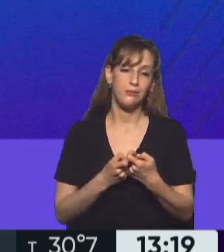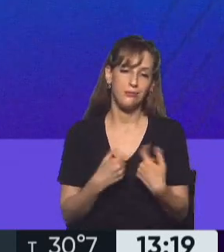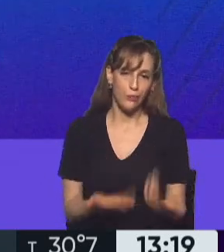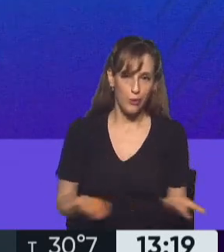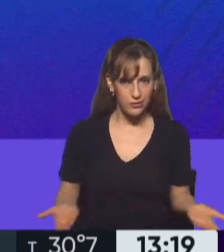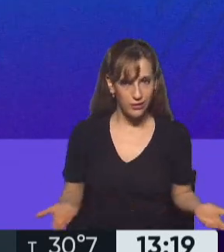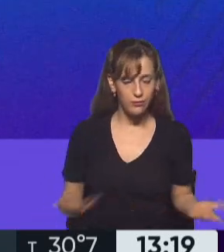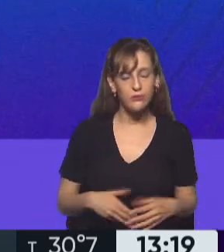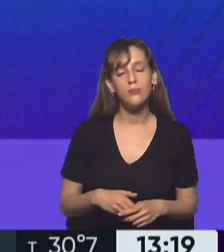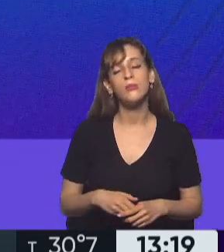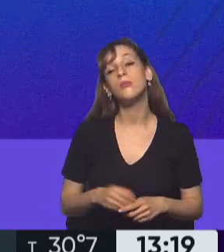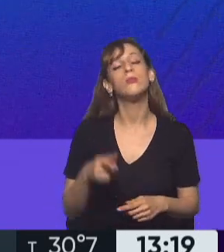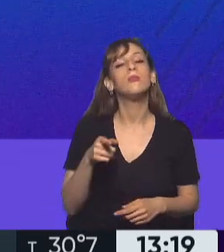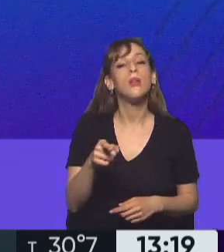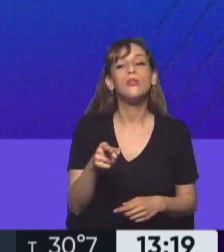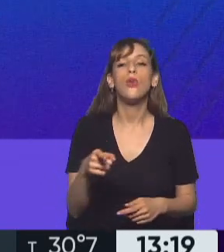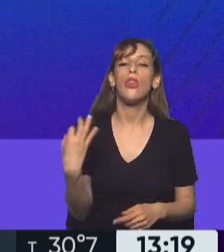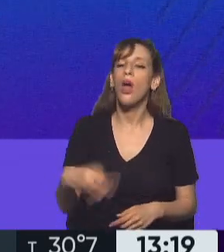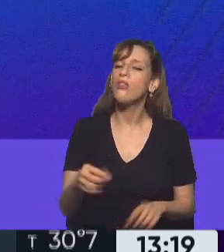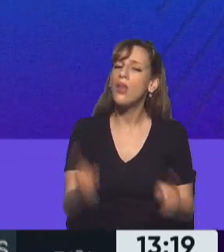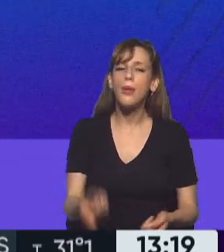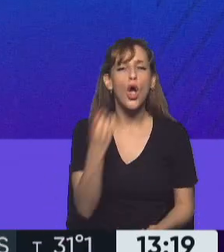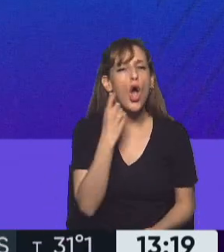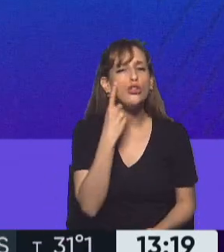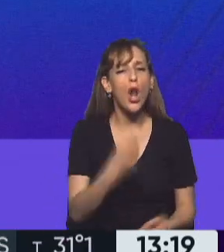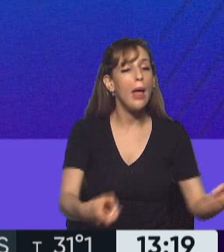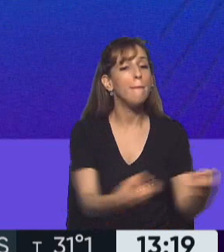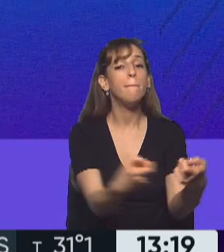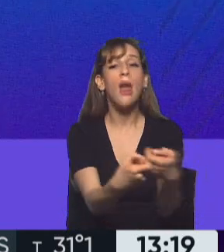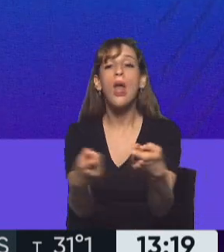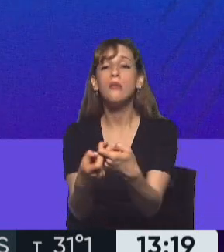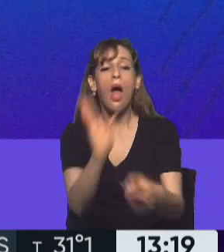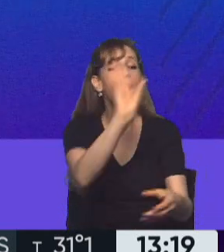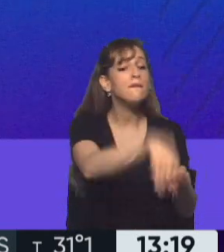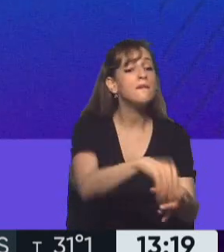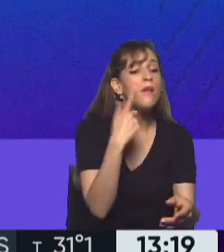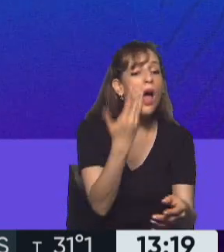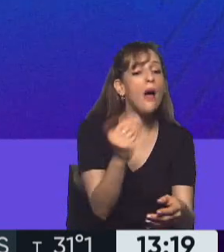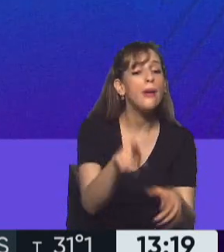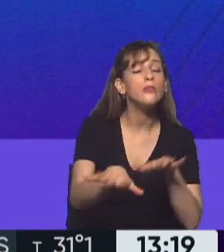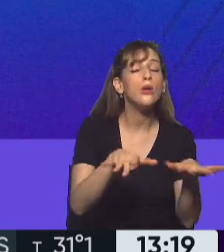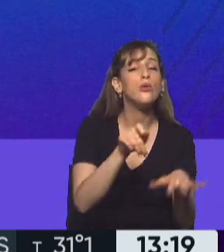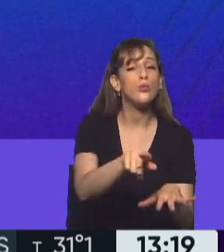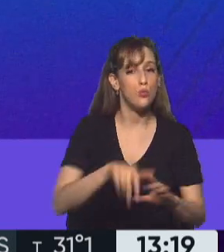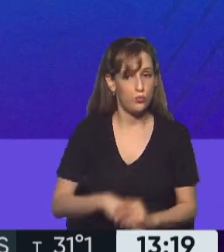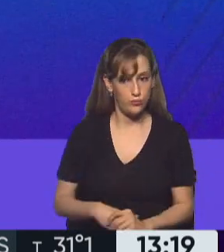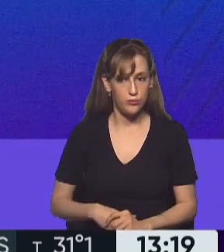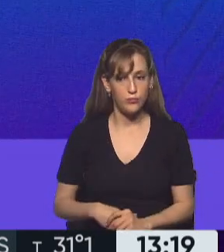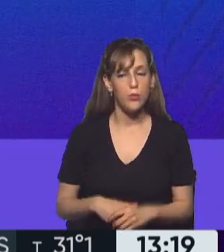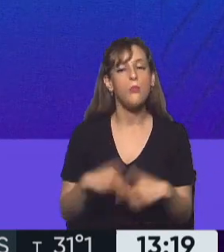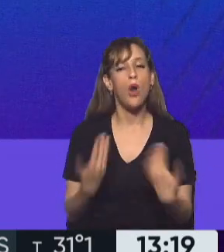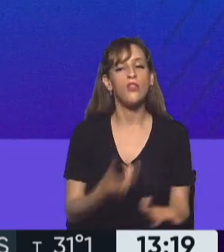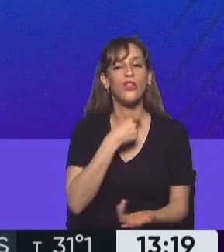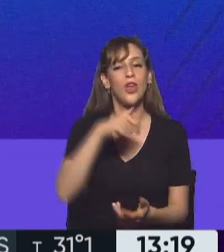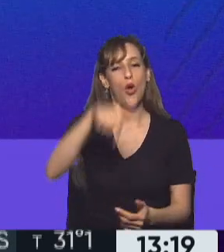lineal, pero sí es un elemento que hay que controlar, regular, disciplinar, trabajar desde la política pública. Con esto quiero empezar la